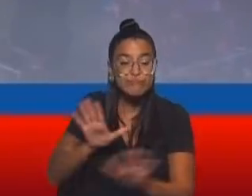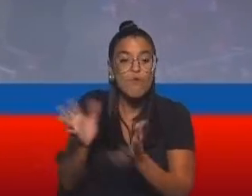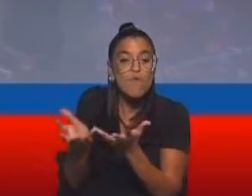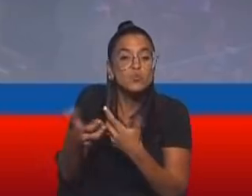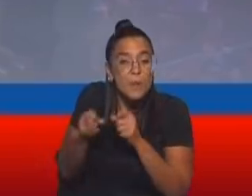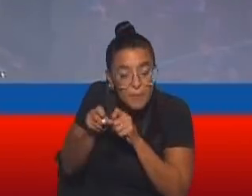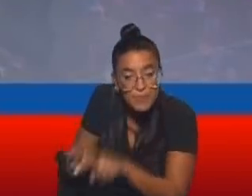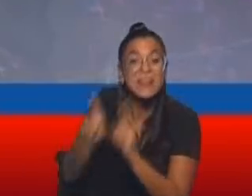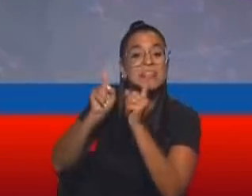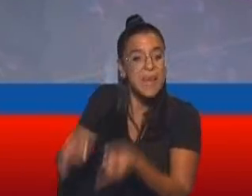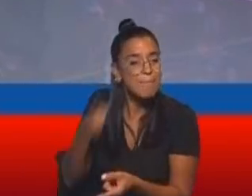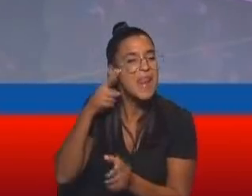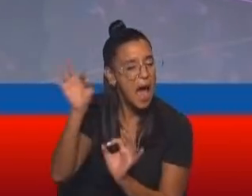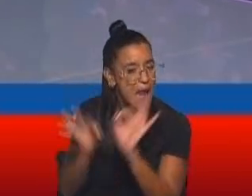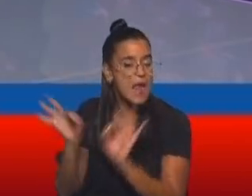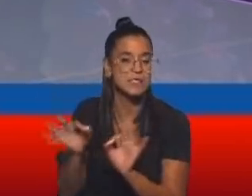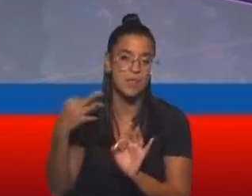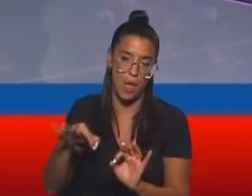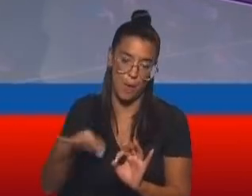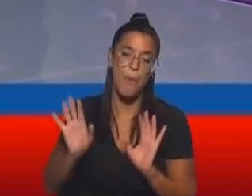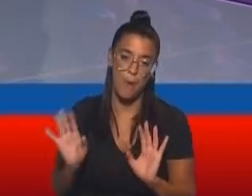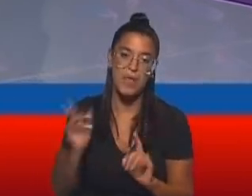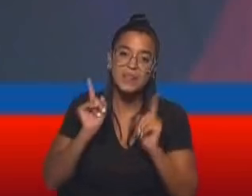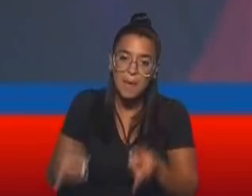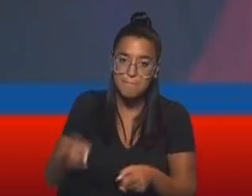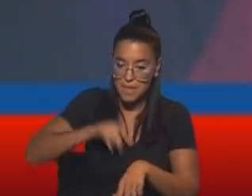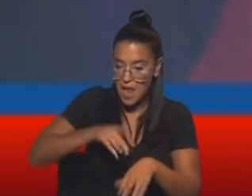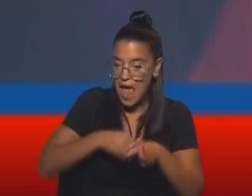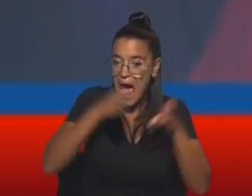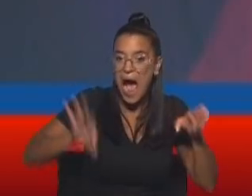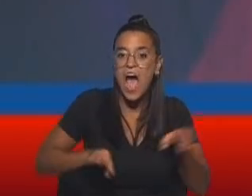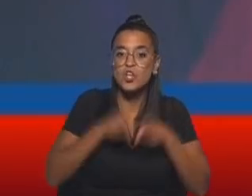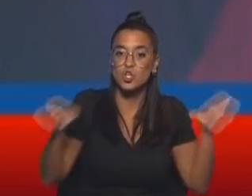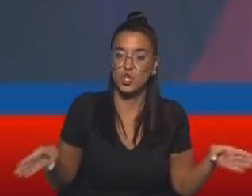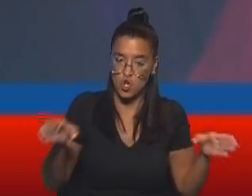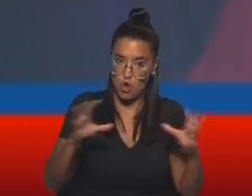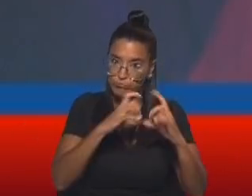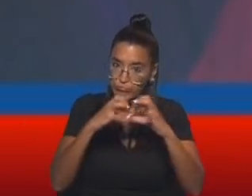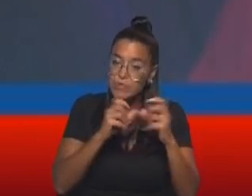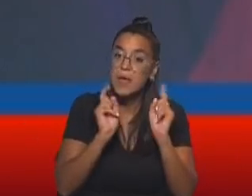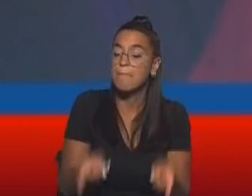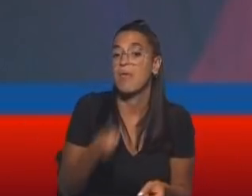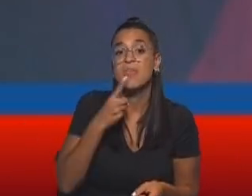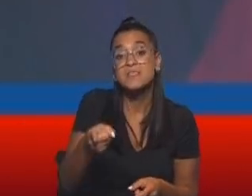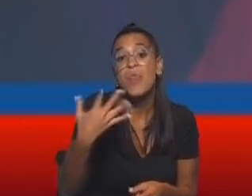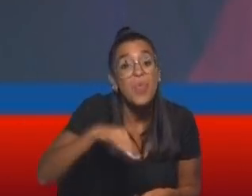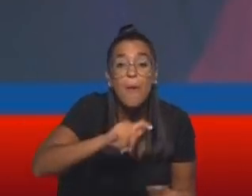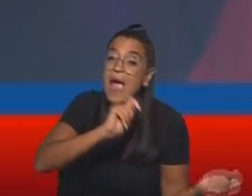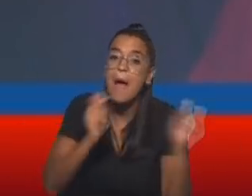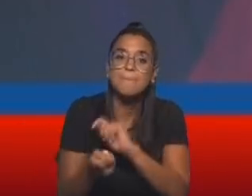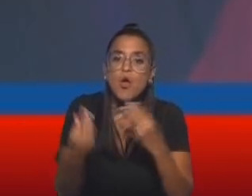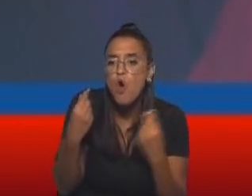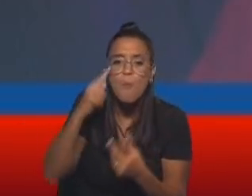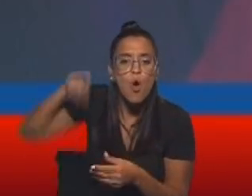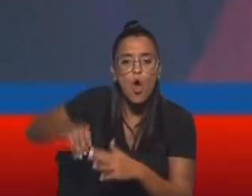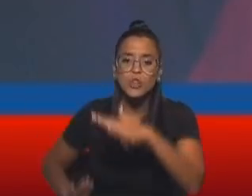Corte también debe ser objeto de análisis y decisión en este ejercicio legislativo. Una definición contundente diciendo hay que cambiar cómo se construye